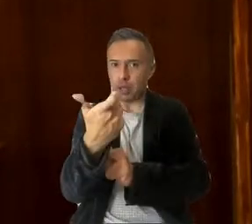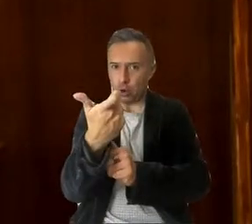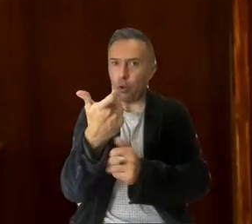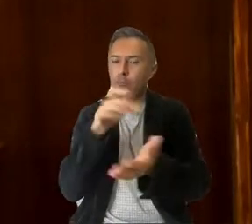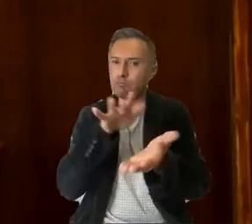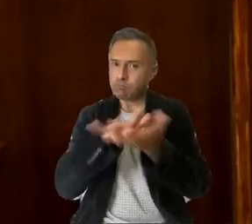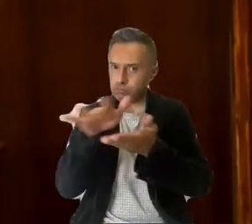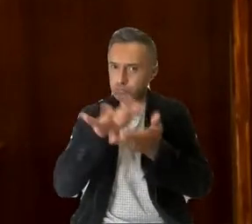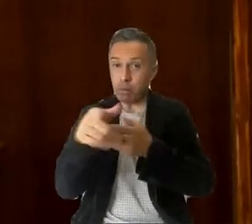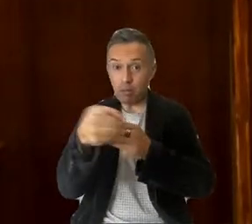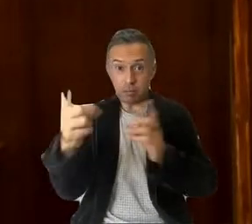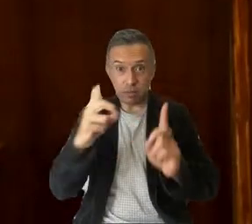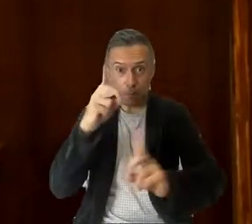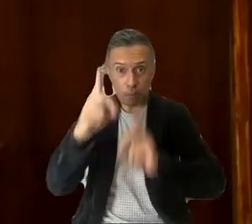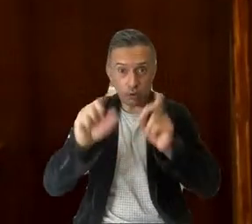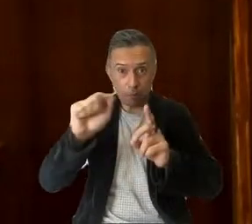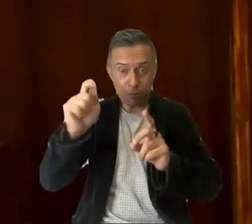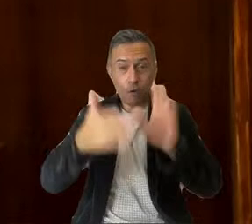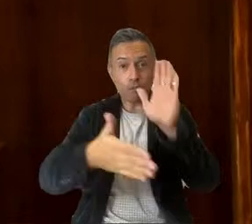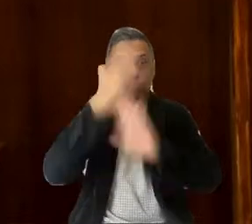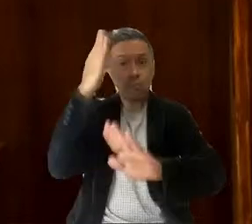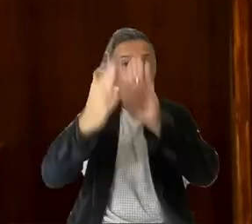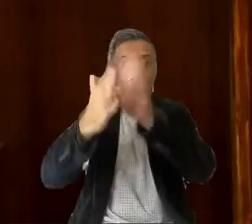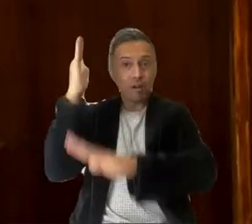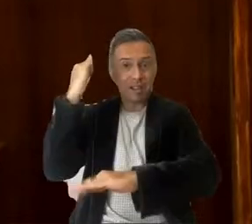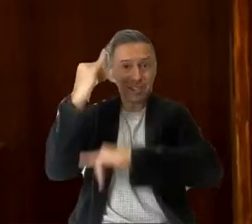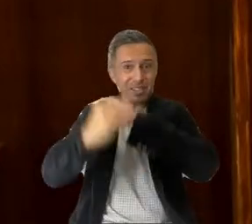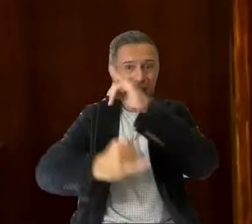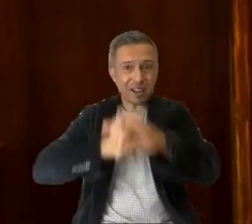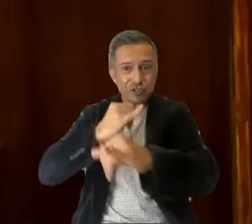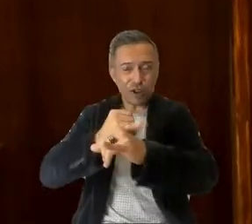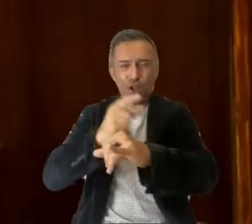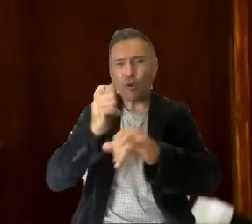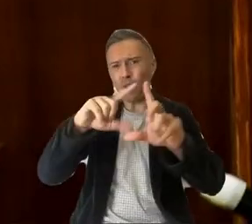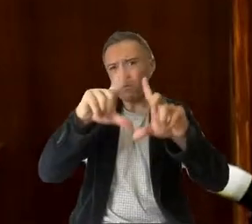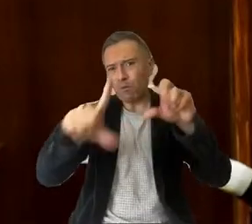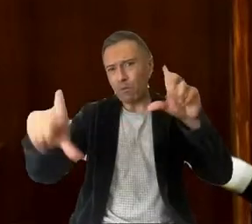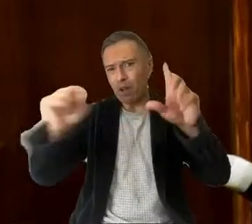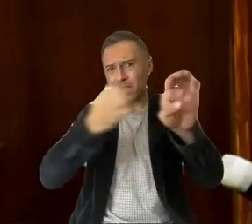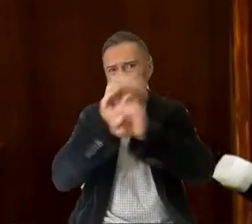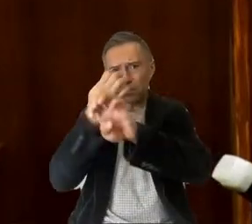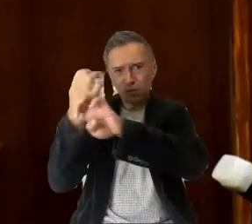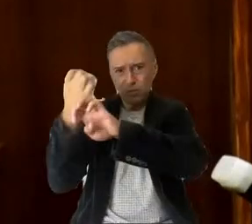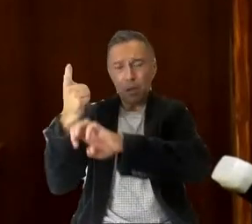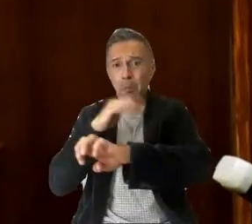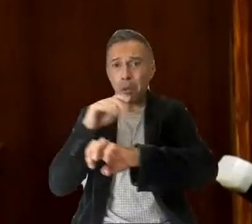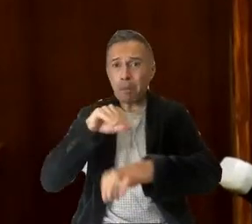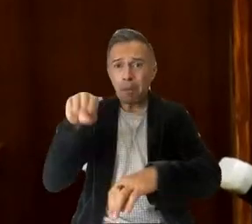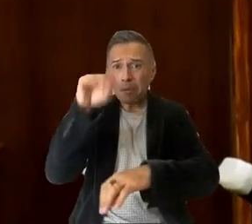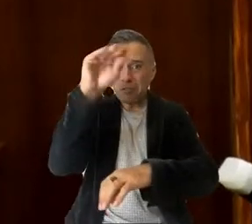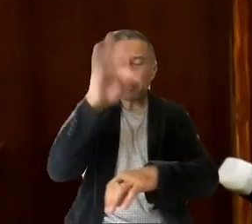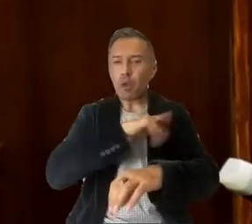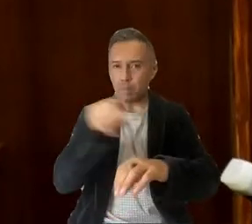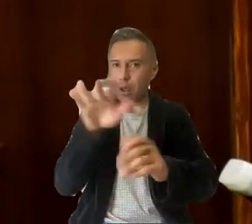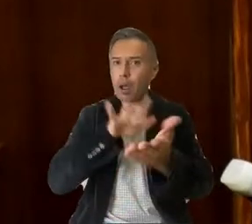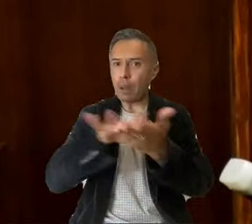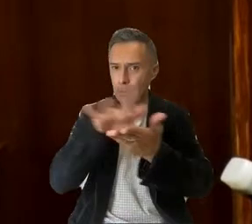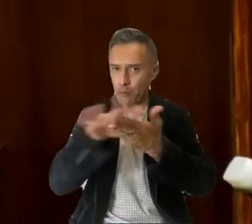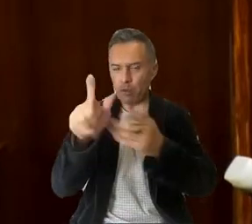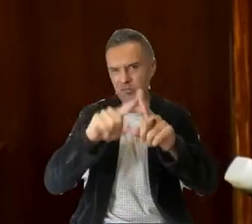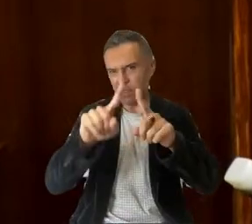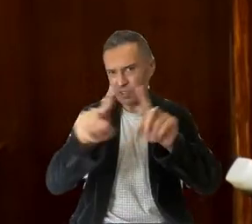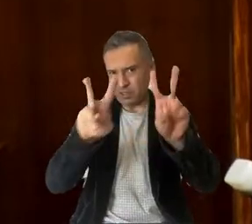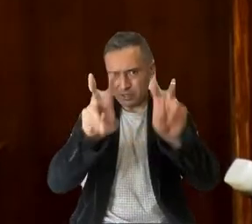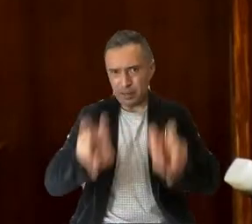económicos a deportistas que asisten a competencias fuera de la entidad, entre otras cosas.